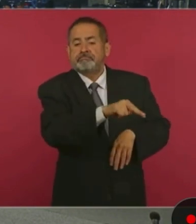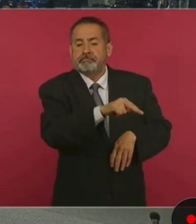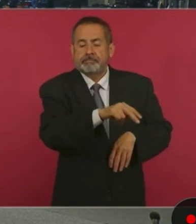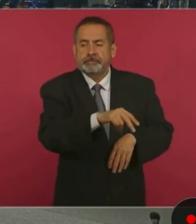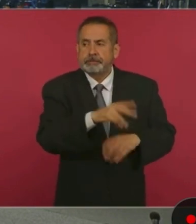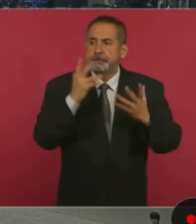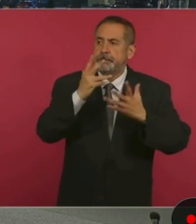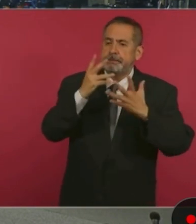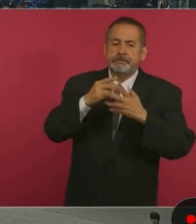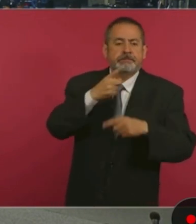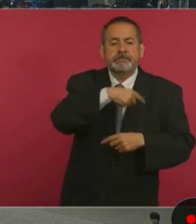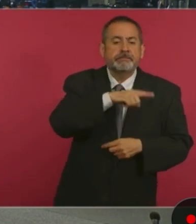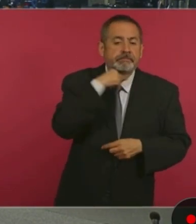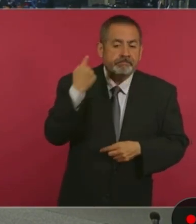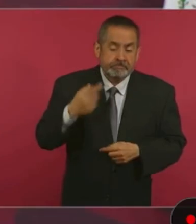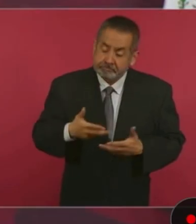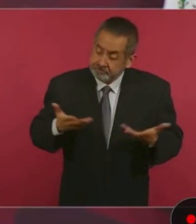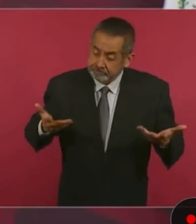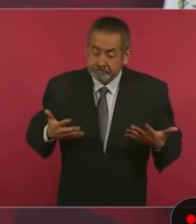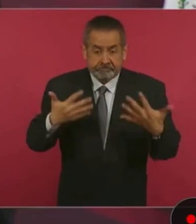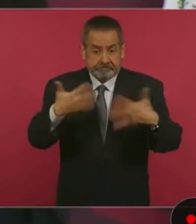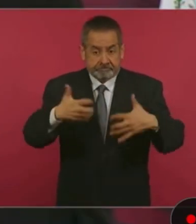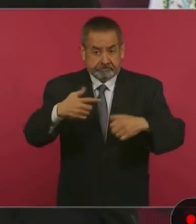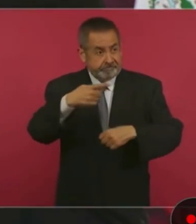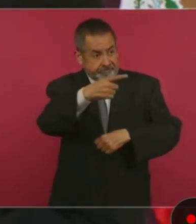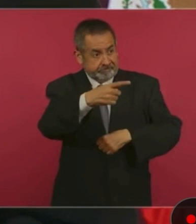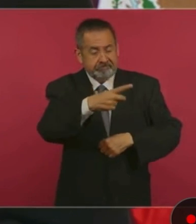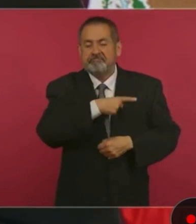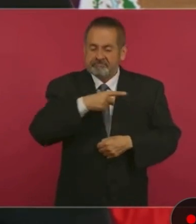Perdió y tiene que regresar